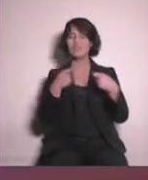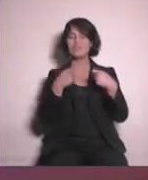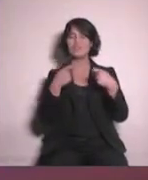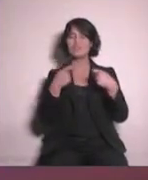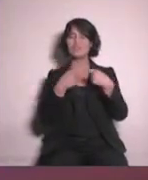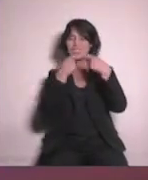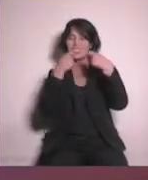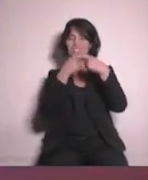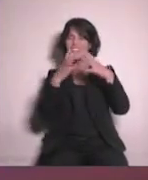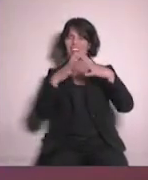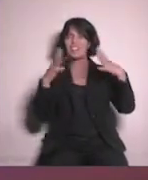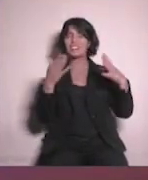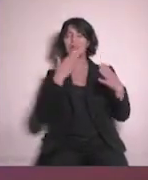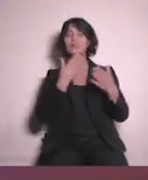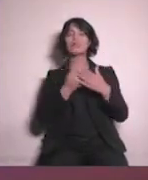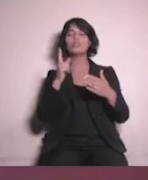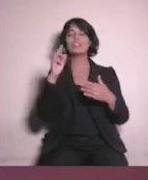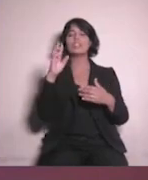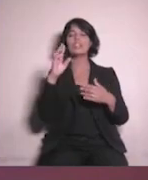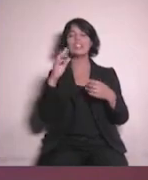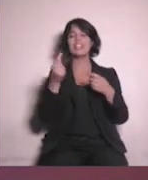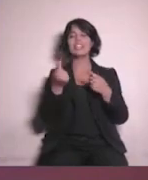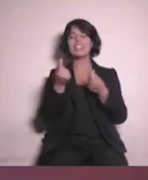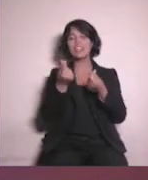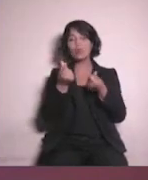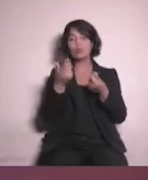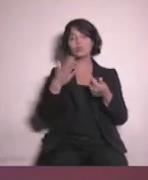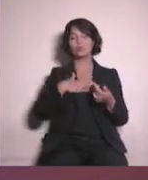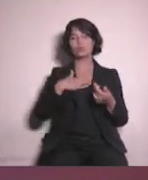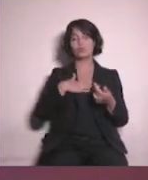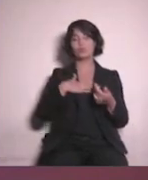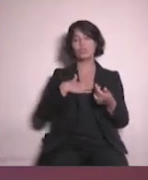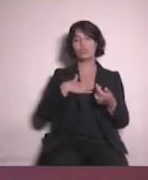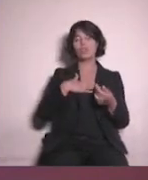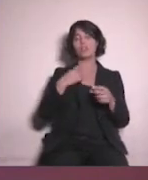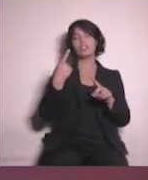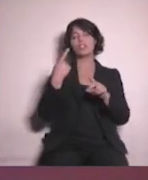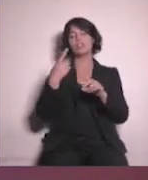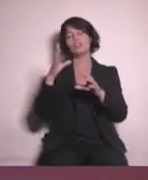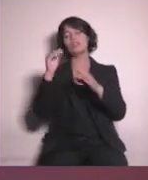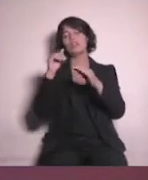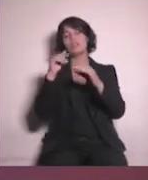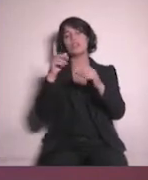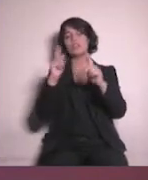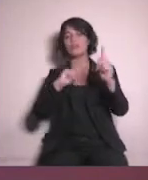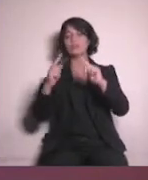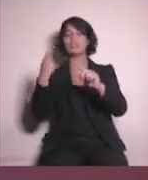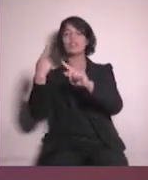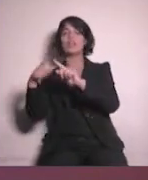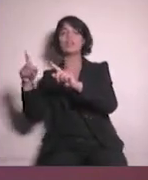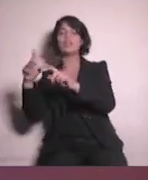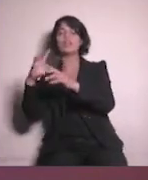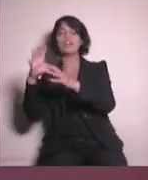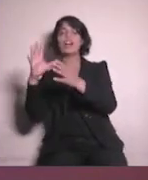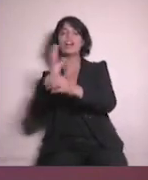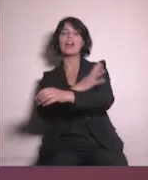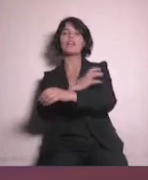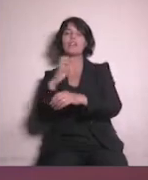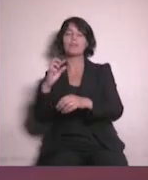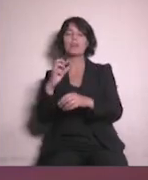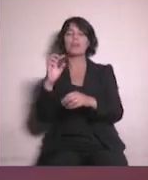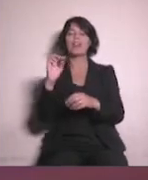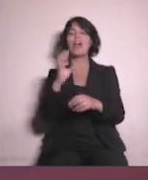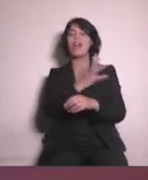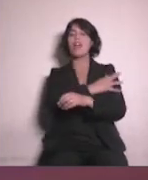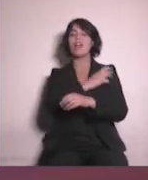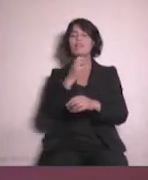uno tiene recursos propios y recursos de terceros administrados en forma simultánea. La AFP solo nos